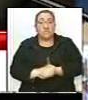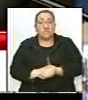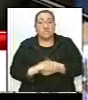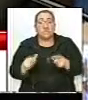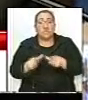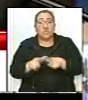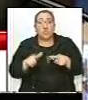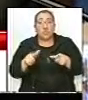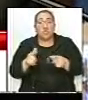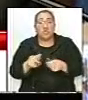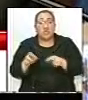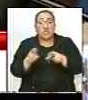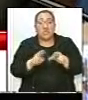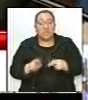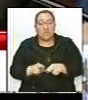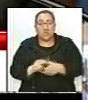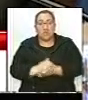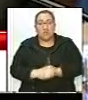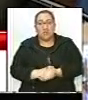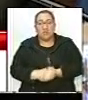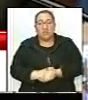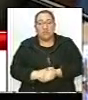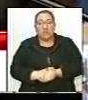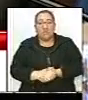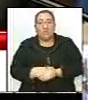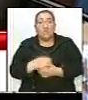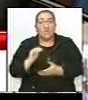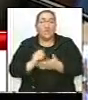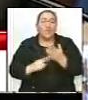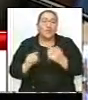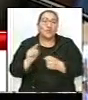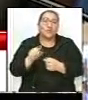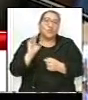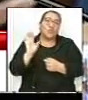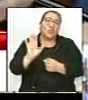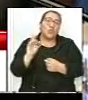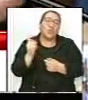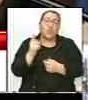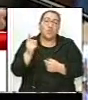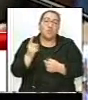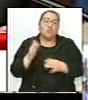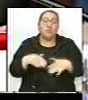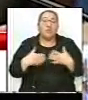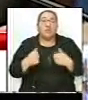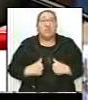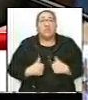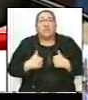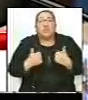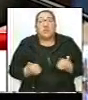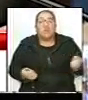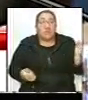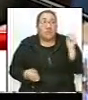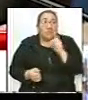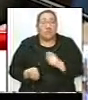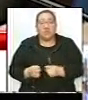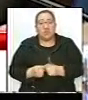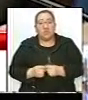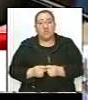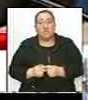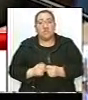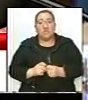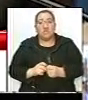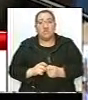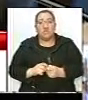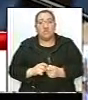esas lagunas, esos ríos, de tal manera que ese es su única posibilidad de subsistencia. Y también vuelvo a